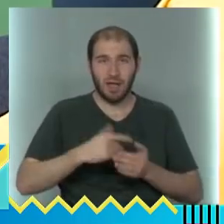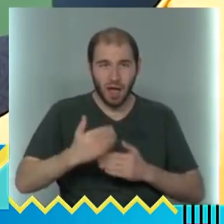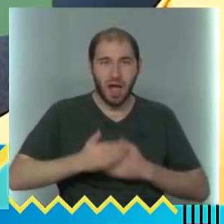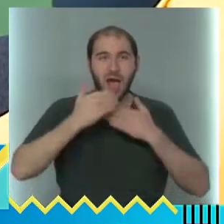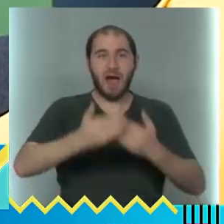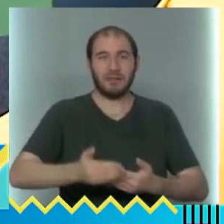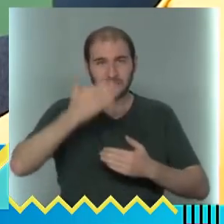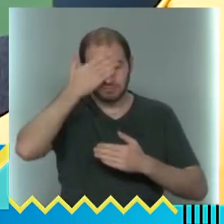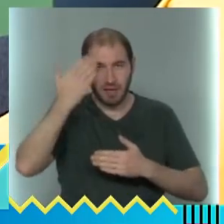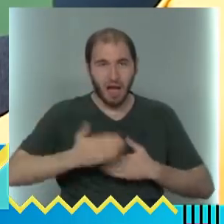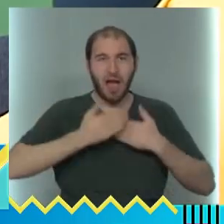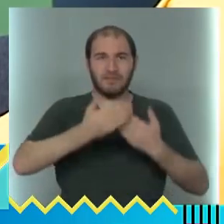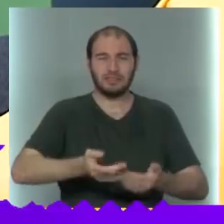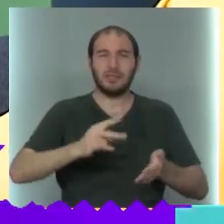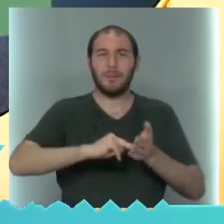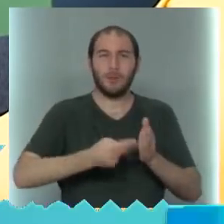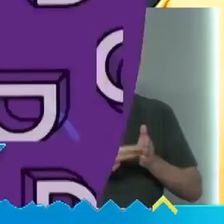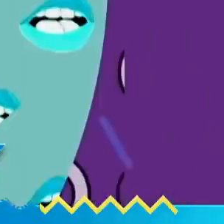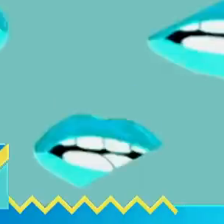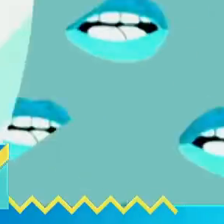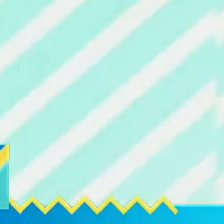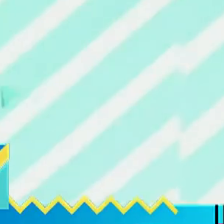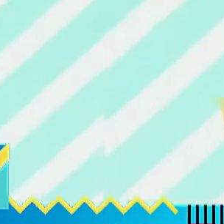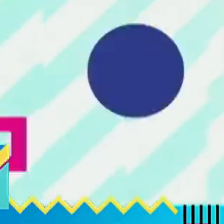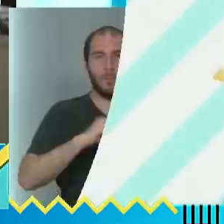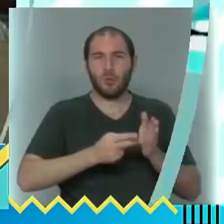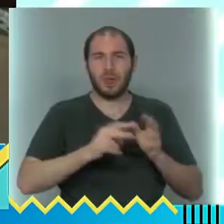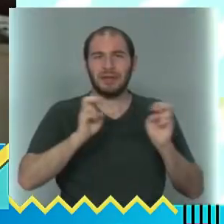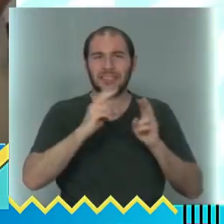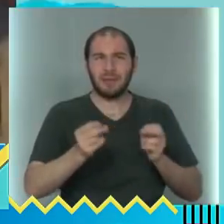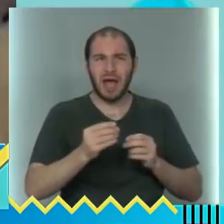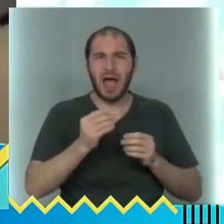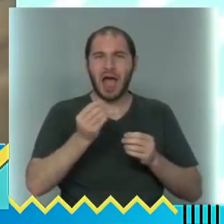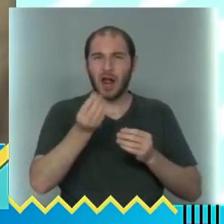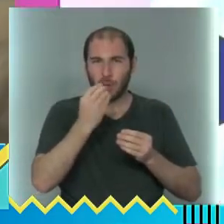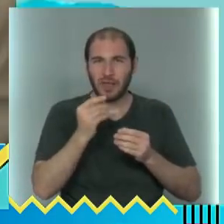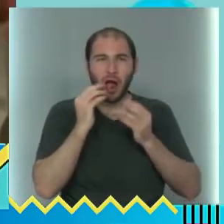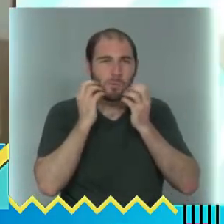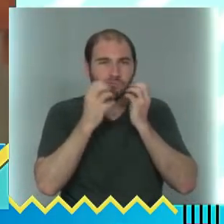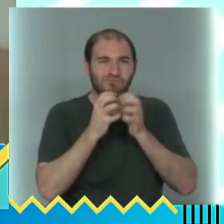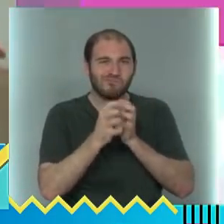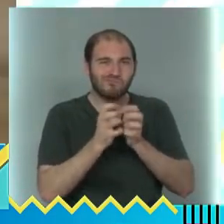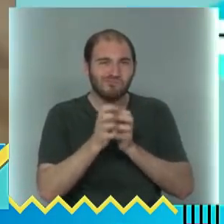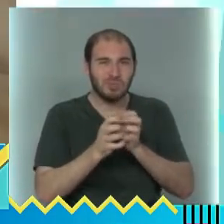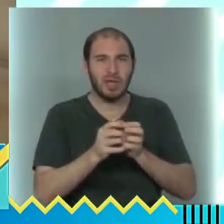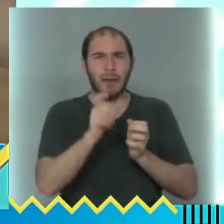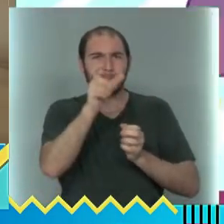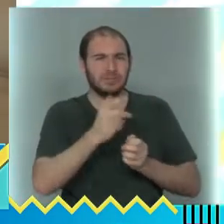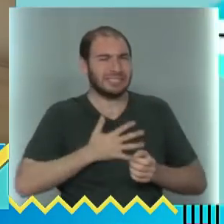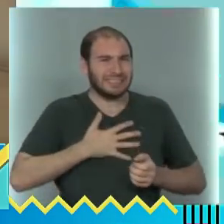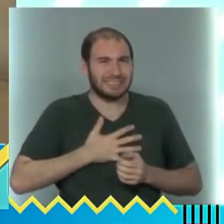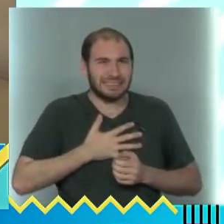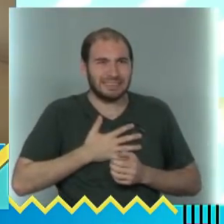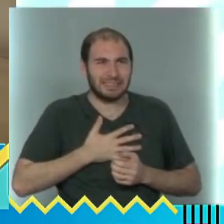avance de la enfermedad complicaciones que tienen que ver con la alimentación, con la deglución, o también que el paciente siente que